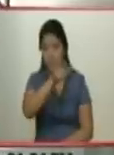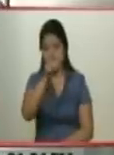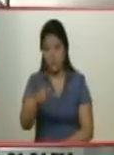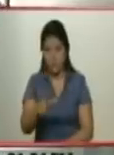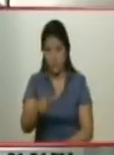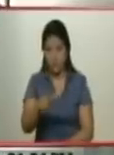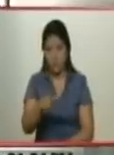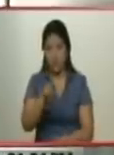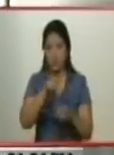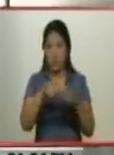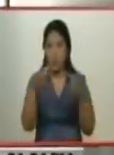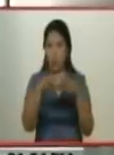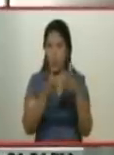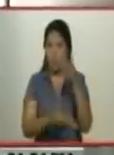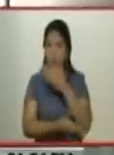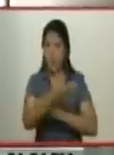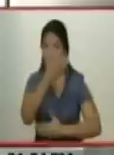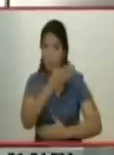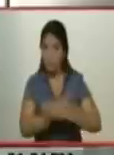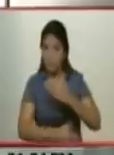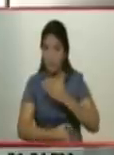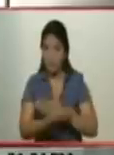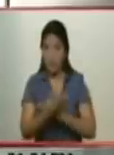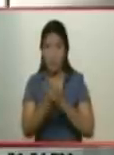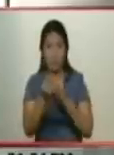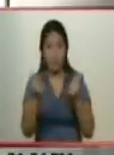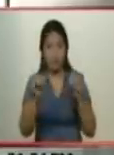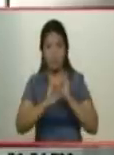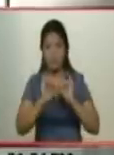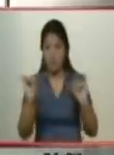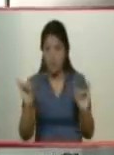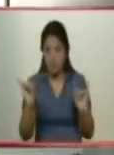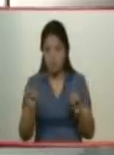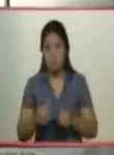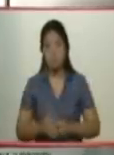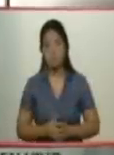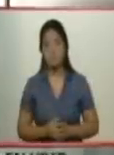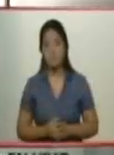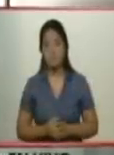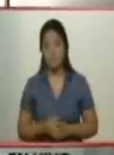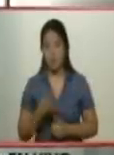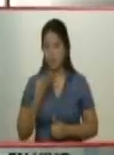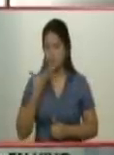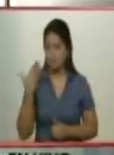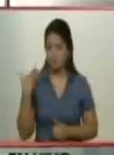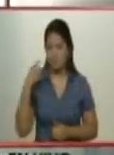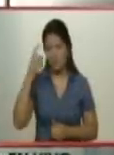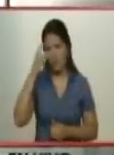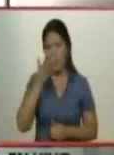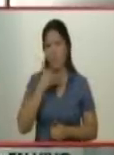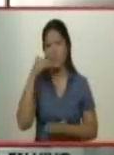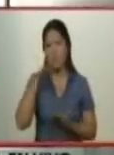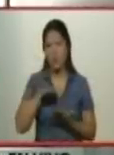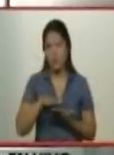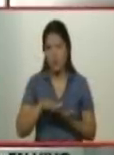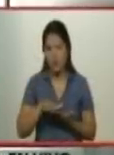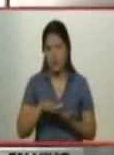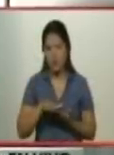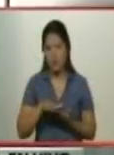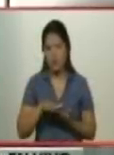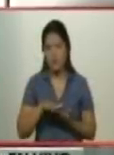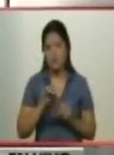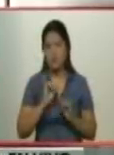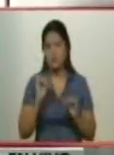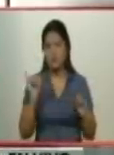de una banda que está totalmente desmantelada y en recientes días fallecieron fueron dado de